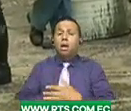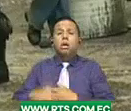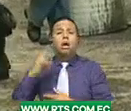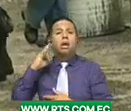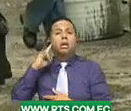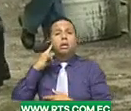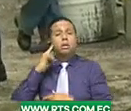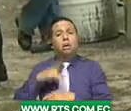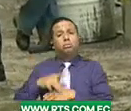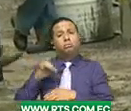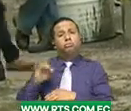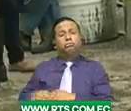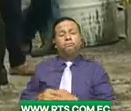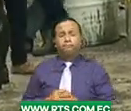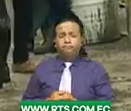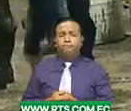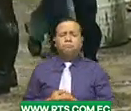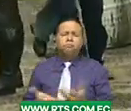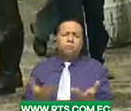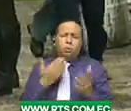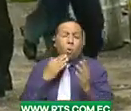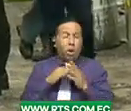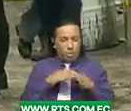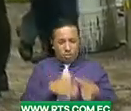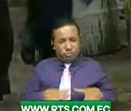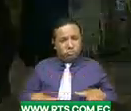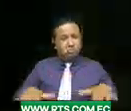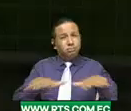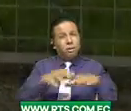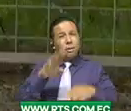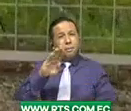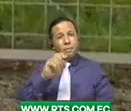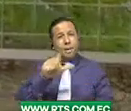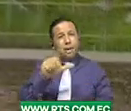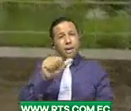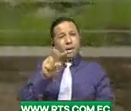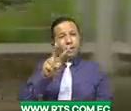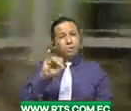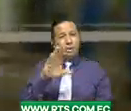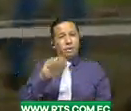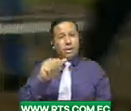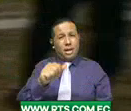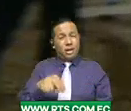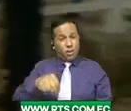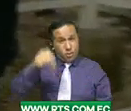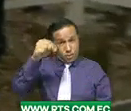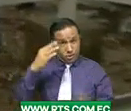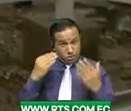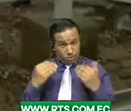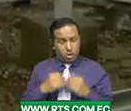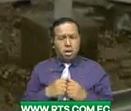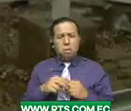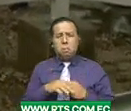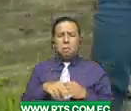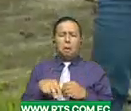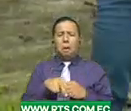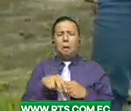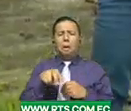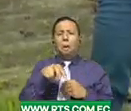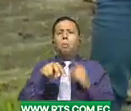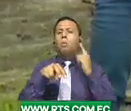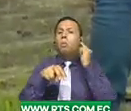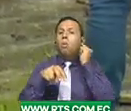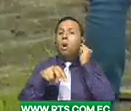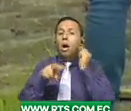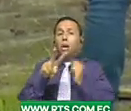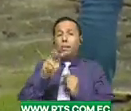Era un día como cualquier otro en el mirador de Bellavista, norte de Guayaquil. Sin embargo, la presencia de una joven de aproximadamente 20